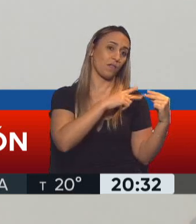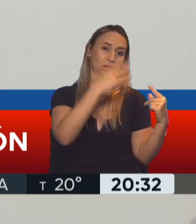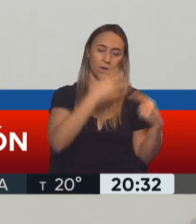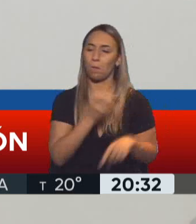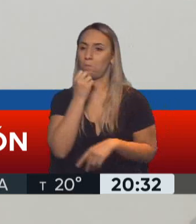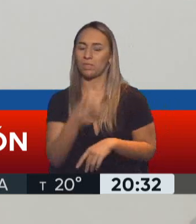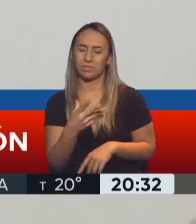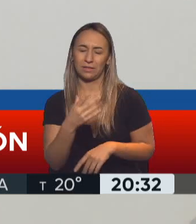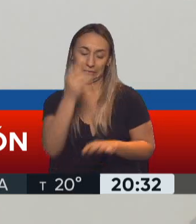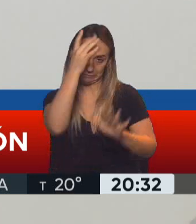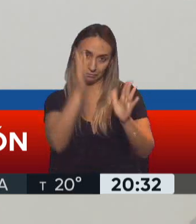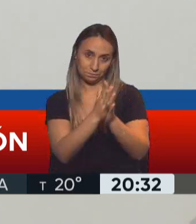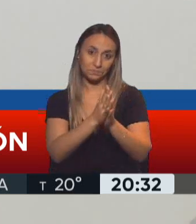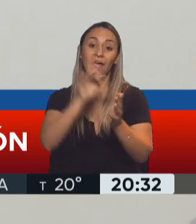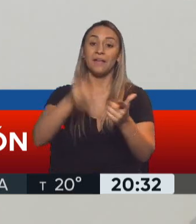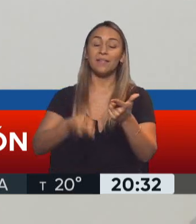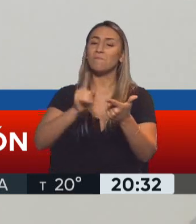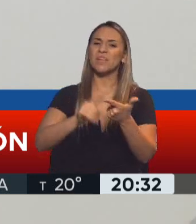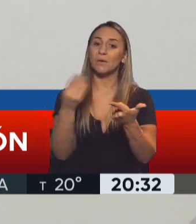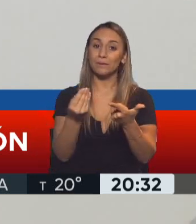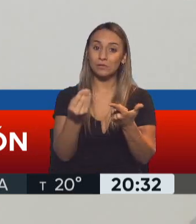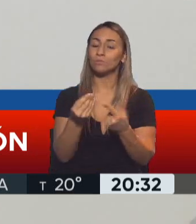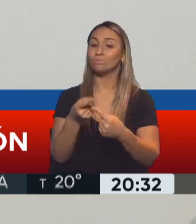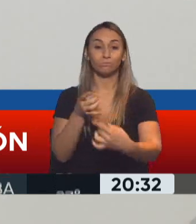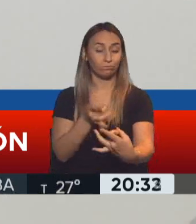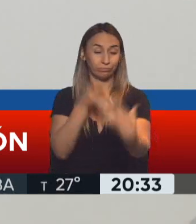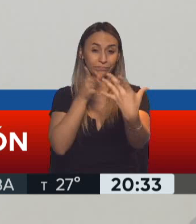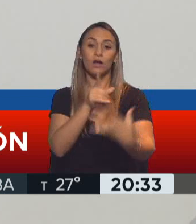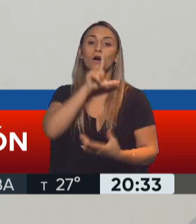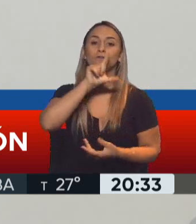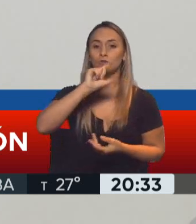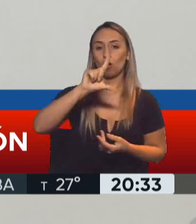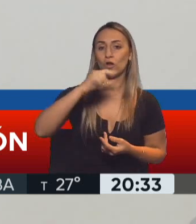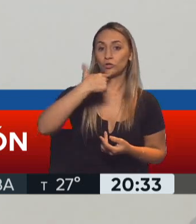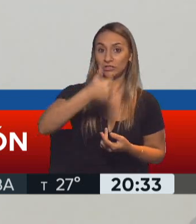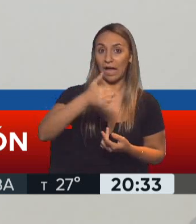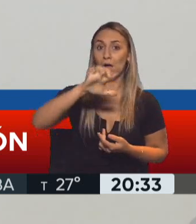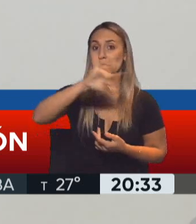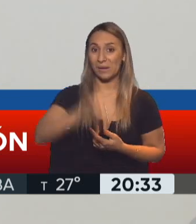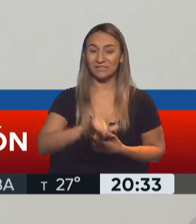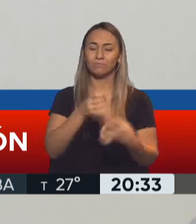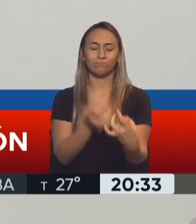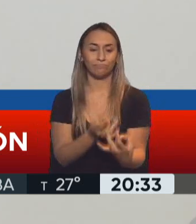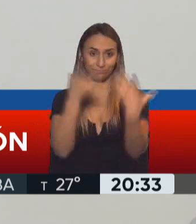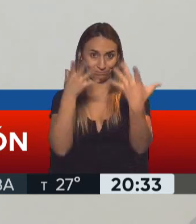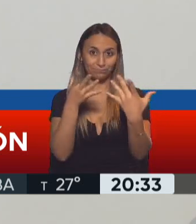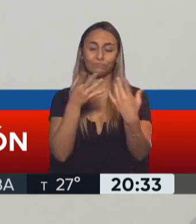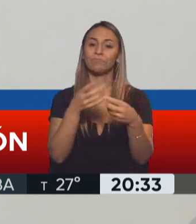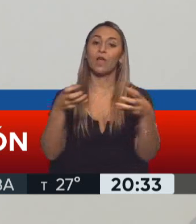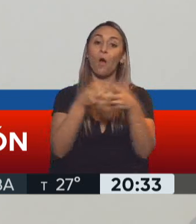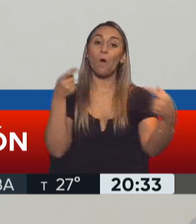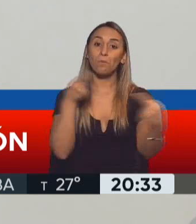también con tetas tiene que ver un cruce con victoria tolosa paz acá hay una cuestión la oposición le le